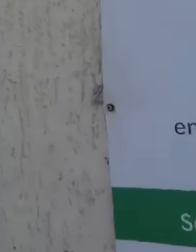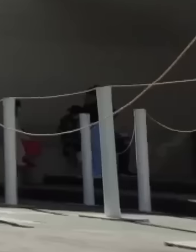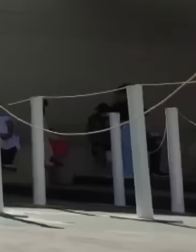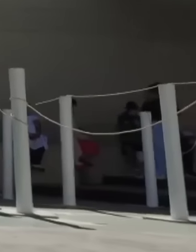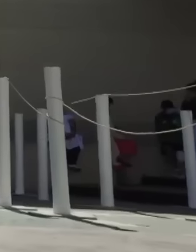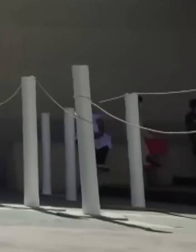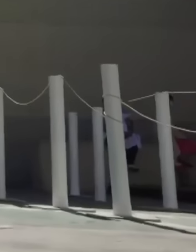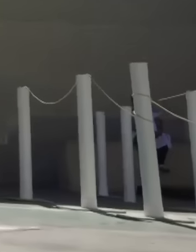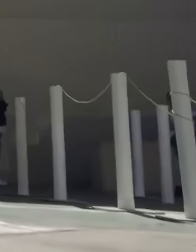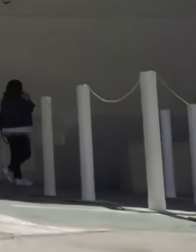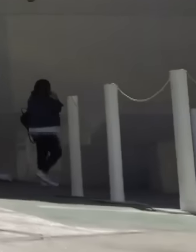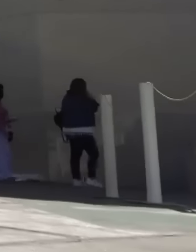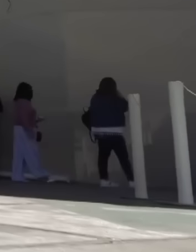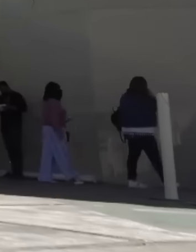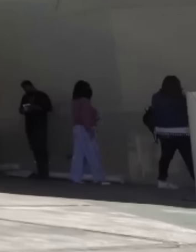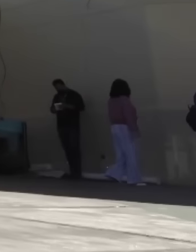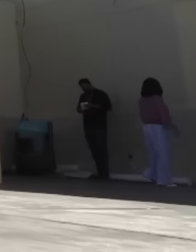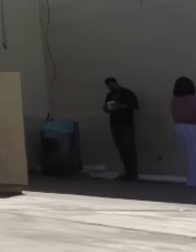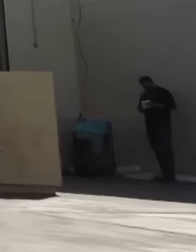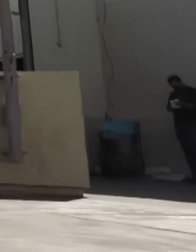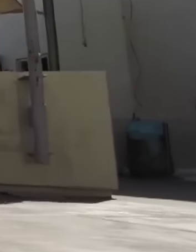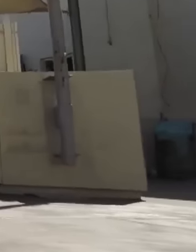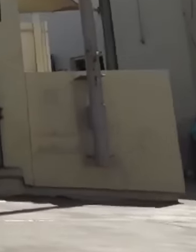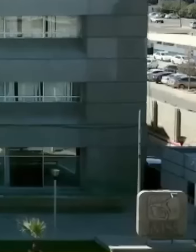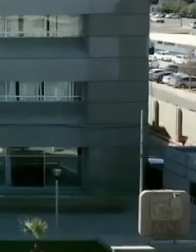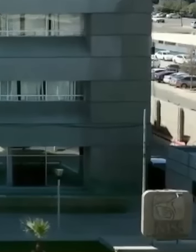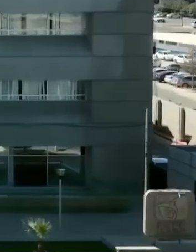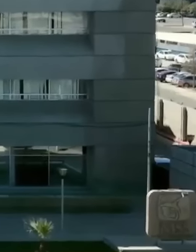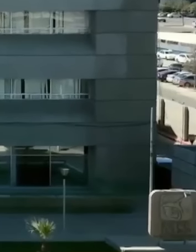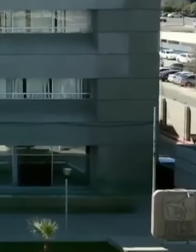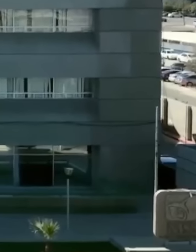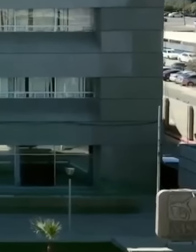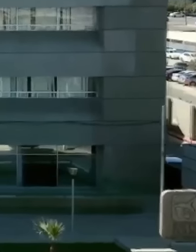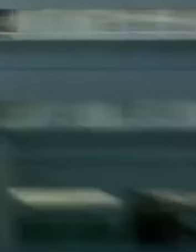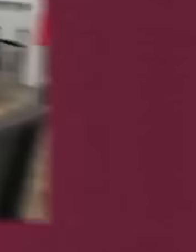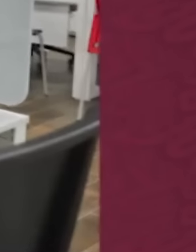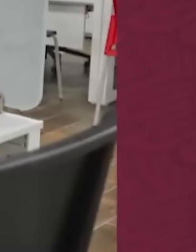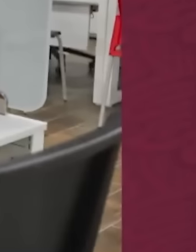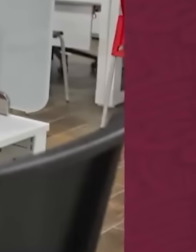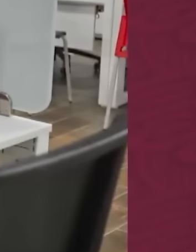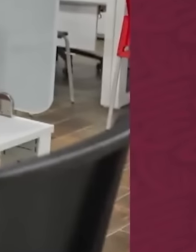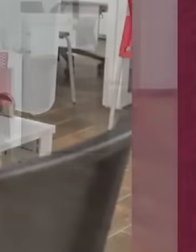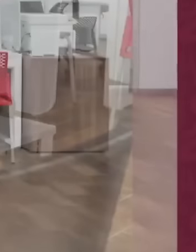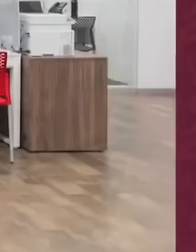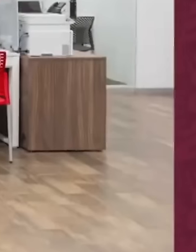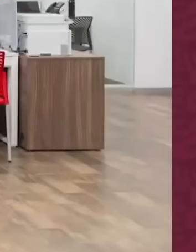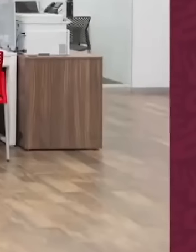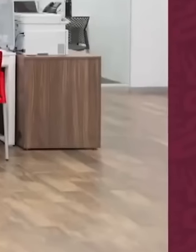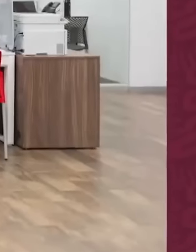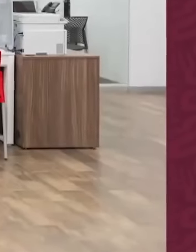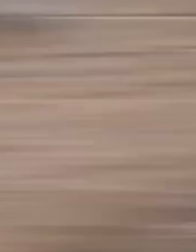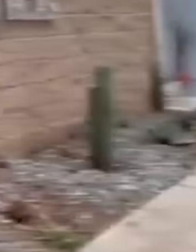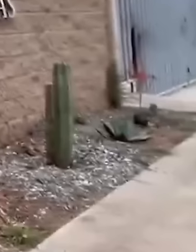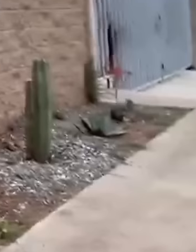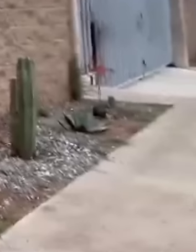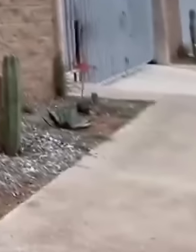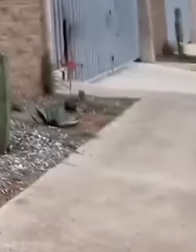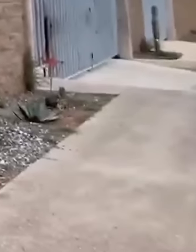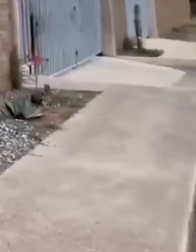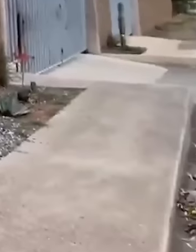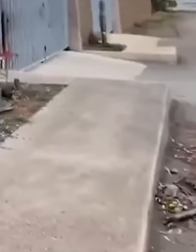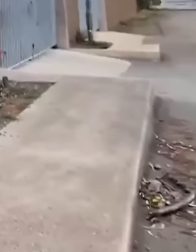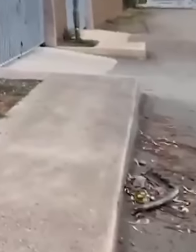1,400 ventanillas únicas ubicadas en las unidades de medicina familiar y en las subdelegaciones del IMSS, en los centros de servicio del Infonavit o si eres